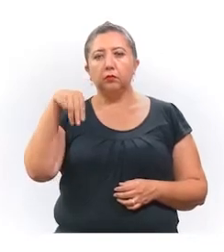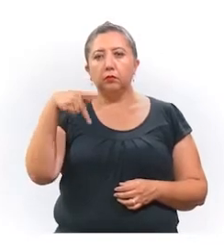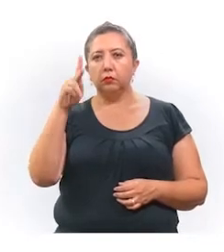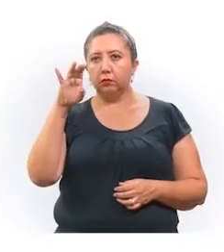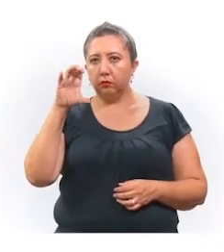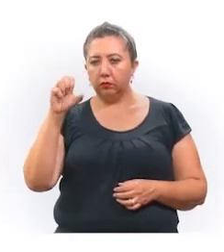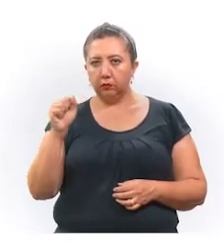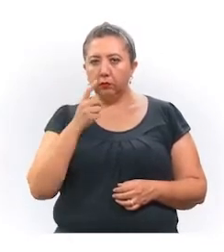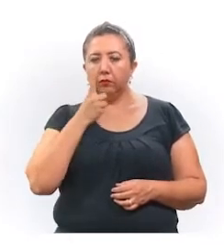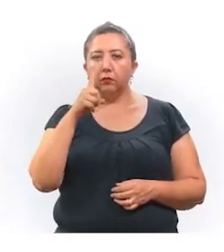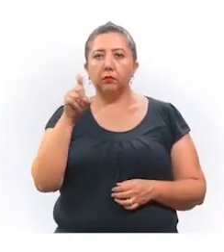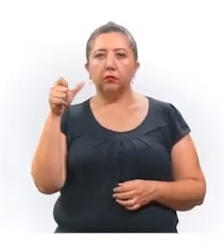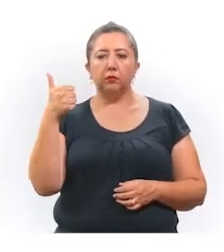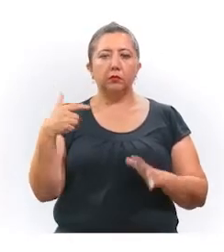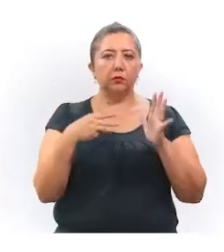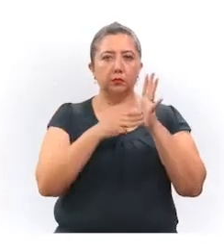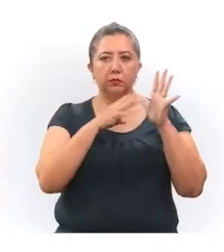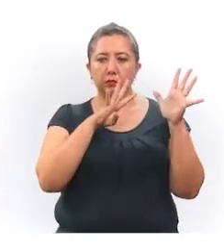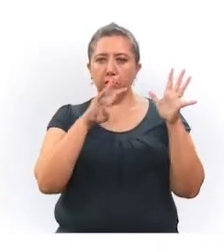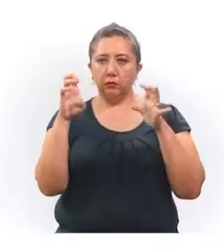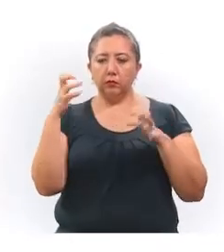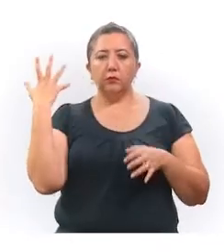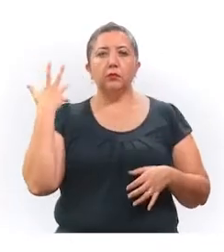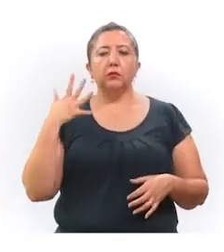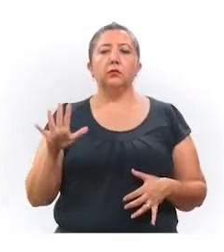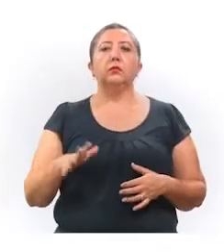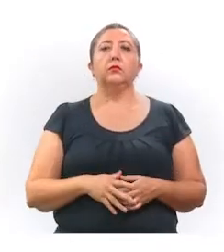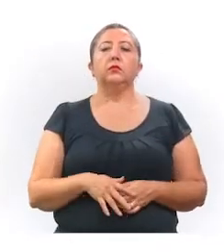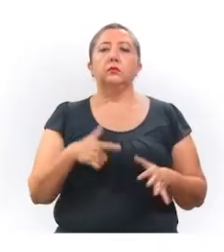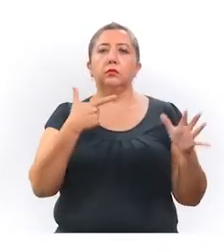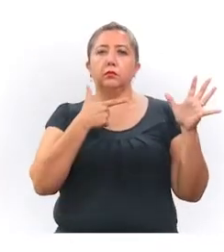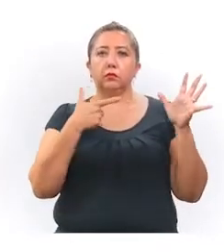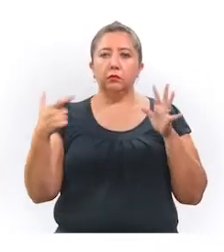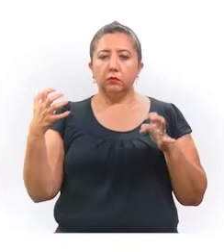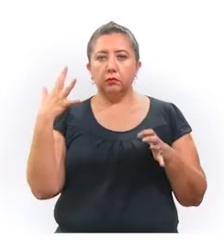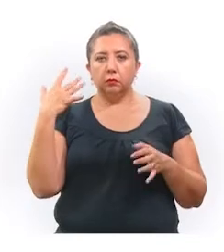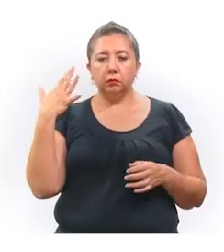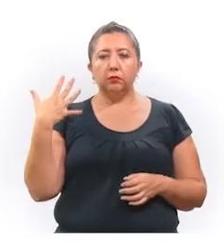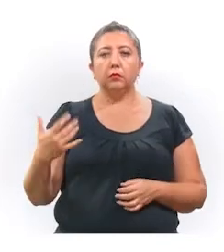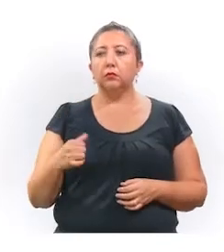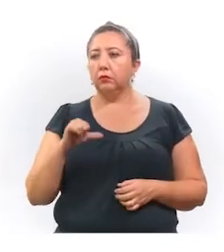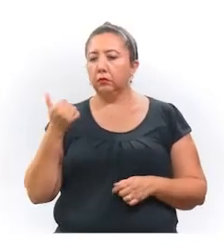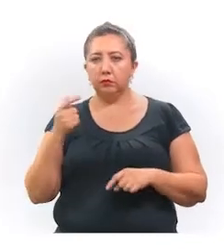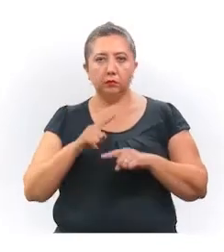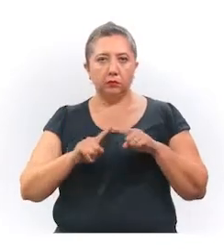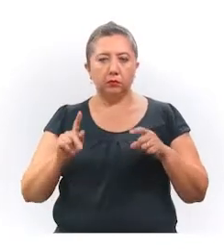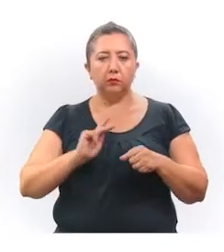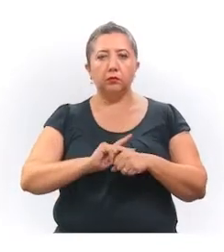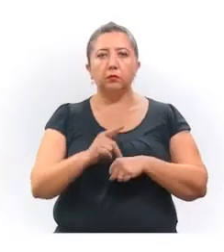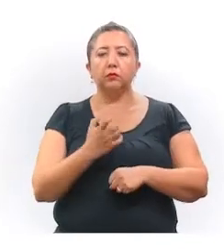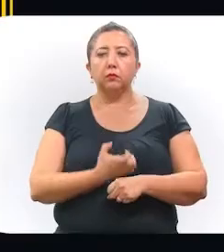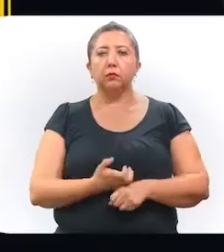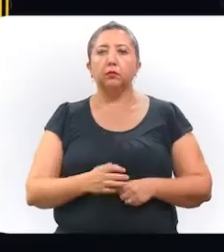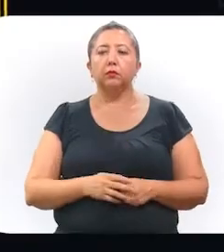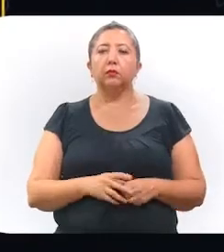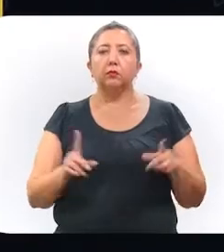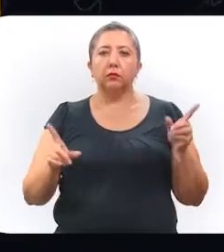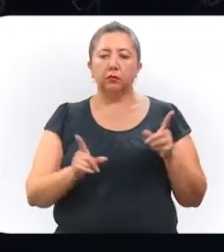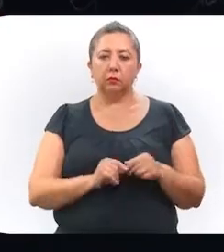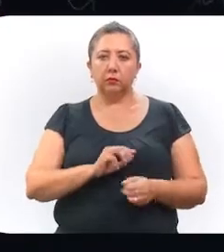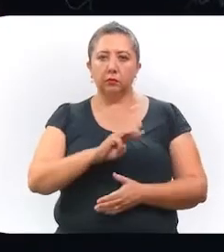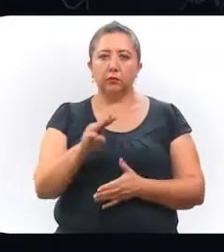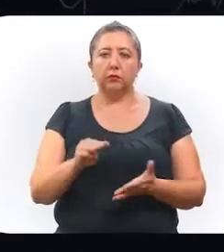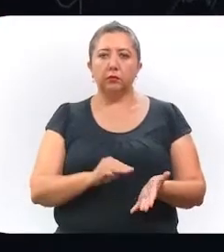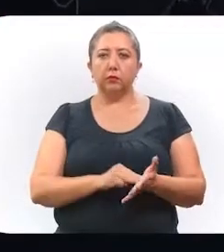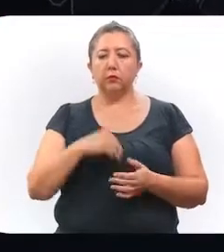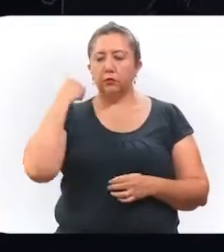Mocochá. De los 106.910 casos positivos, 755 son de otro país u otro estado.